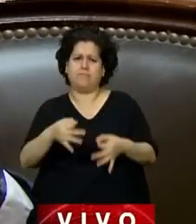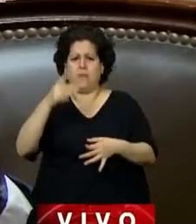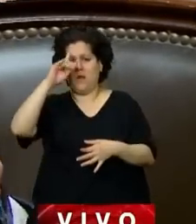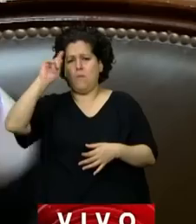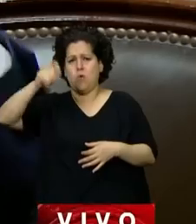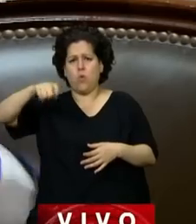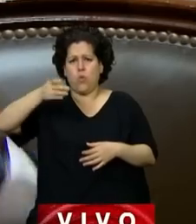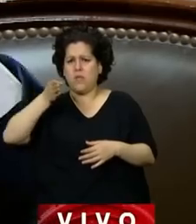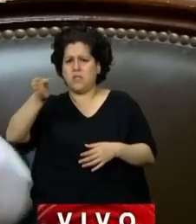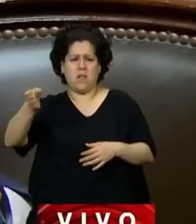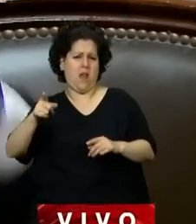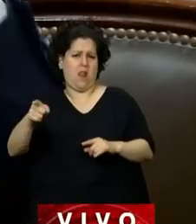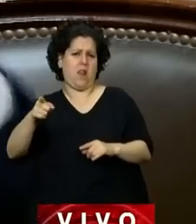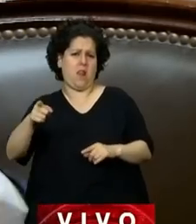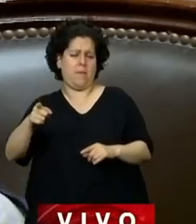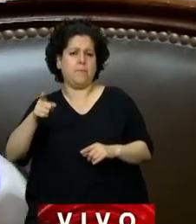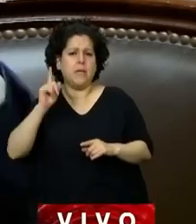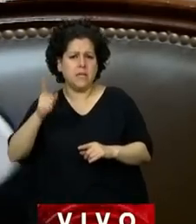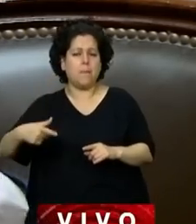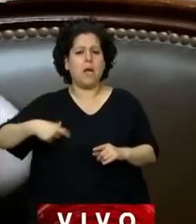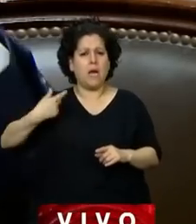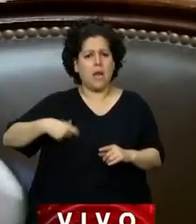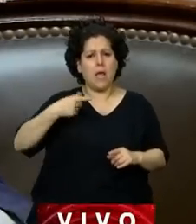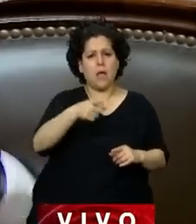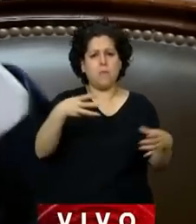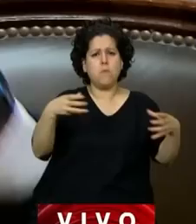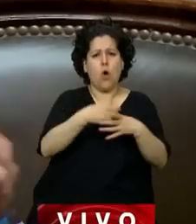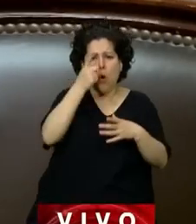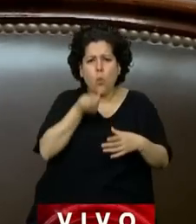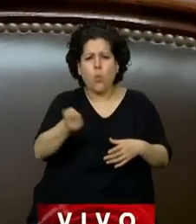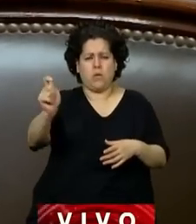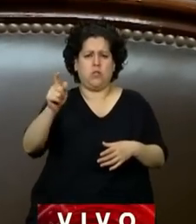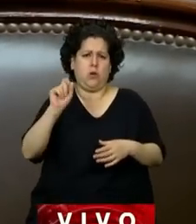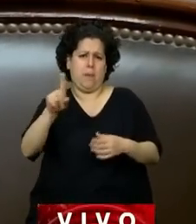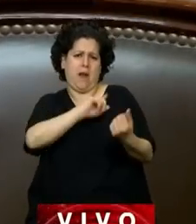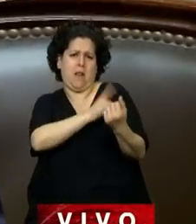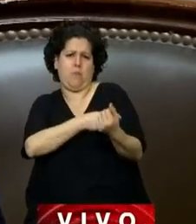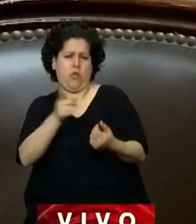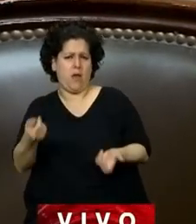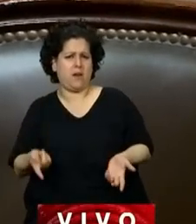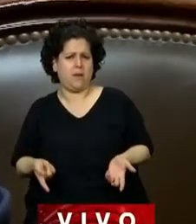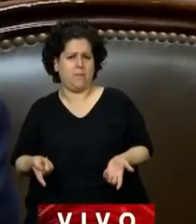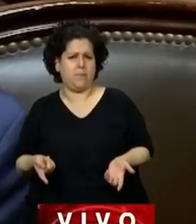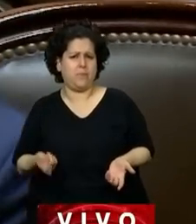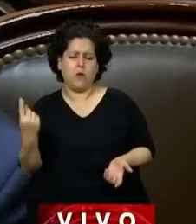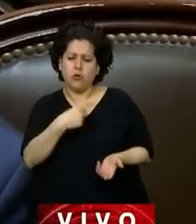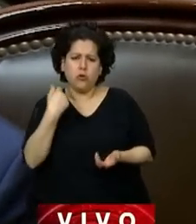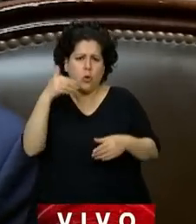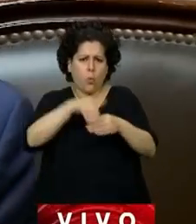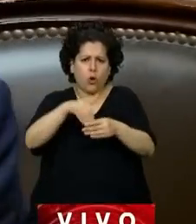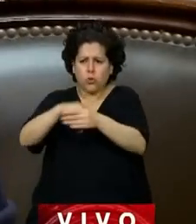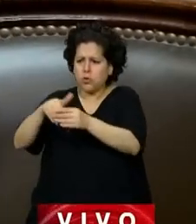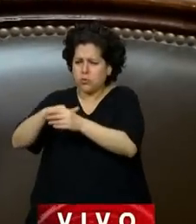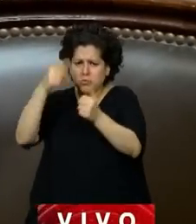Judicial y un conflicto gremial que paralice el avance del juicio al poder. Miren, no le vamos a votar todo